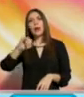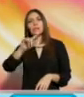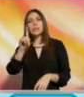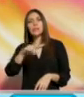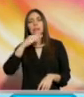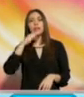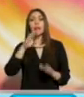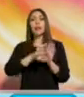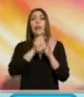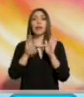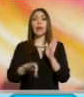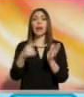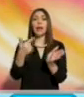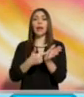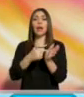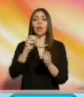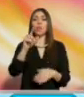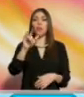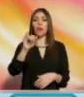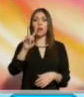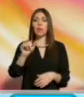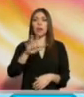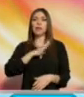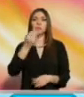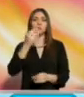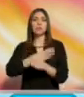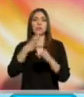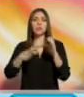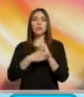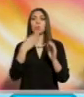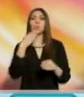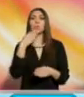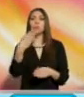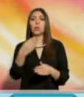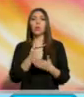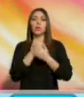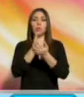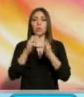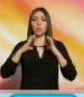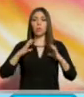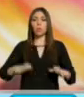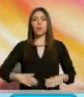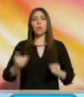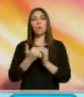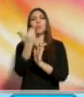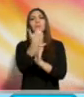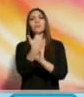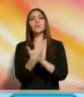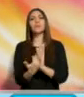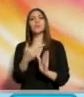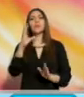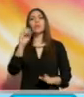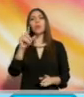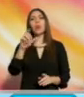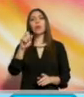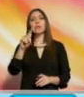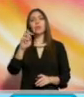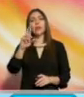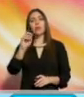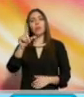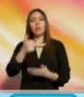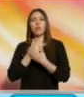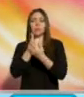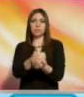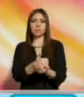oliva tiene propiedades sumamente benéficas al cuerpo, incluso ayudan a bajar el colesterol. Oye, tú habías escuchado esto, Enrique, que el aceite de oliva es muy